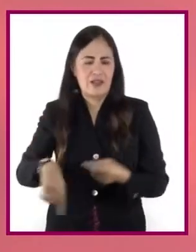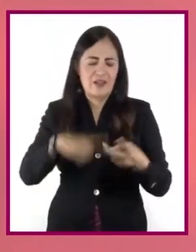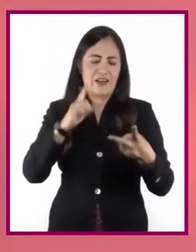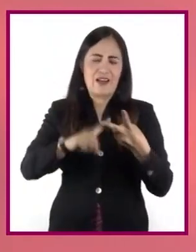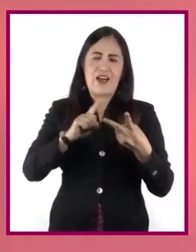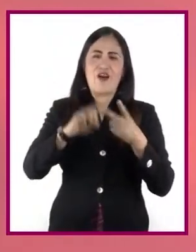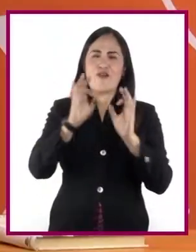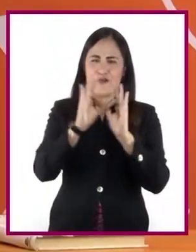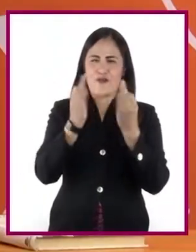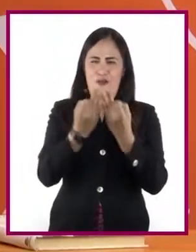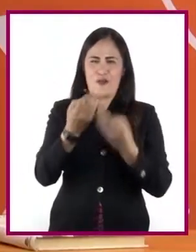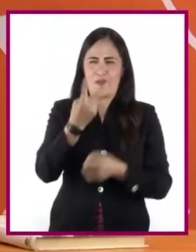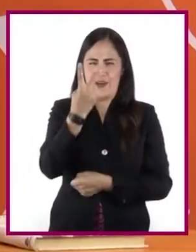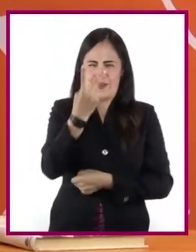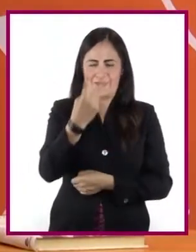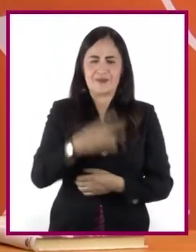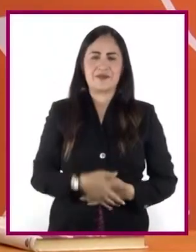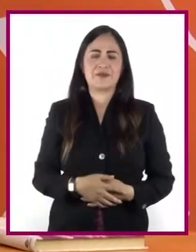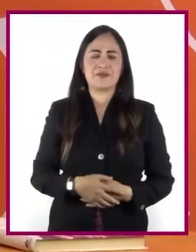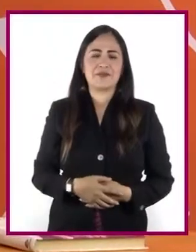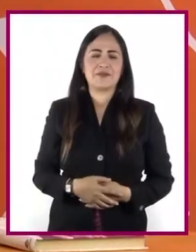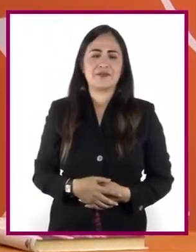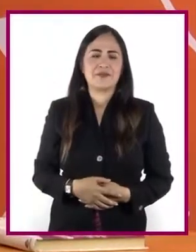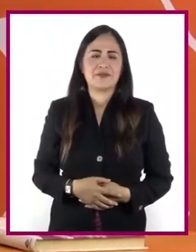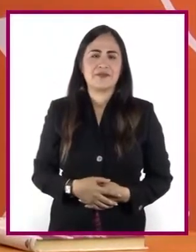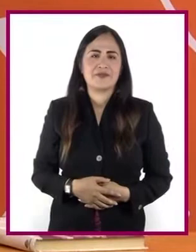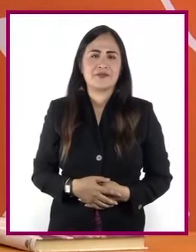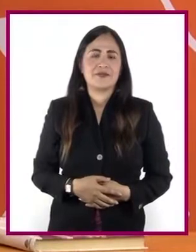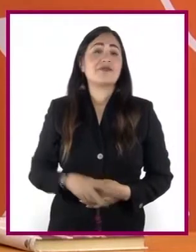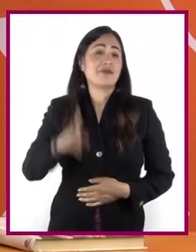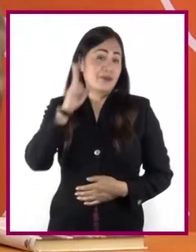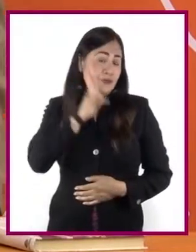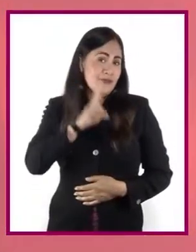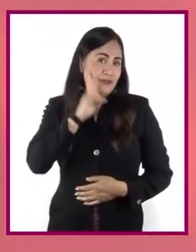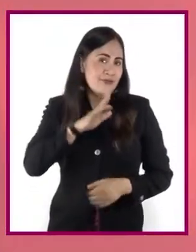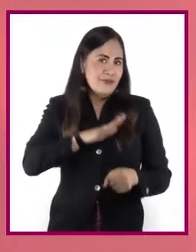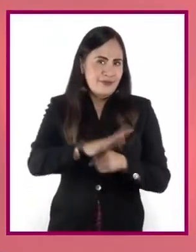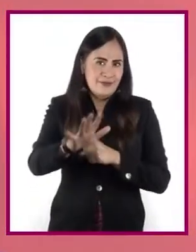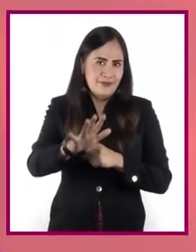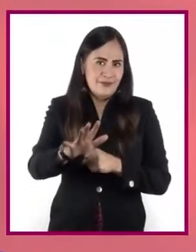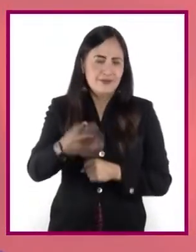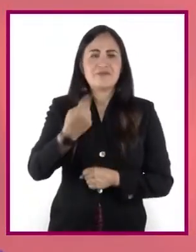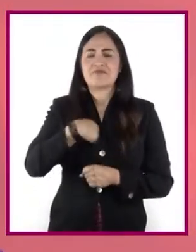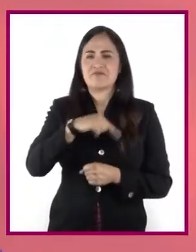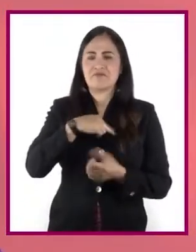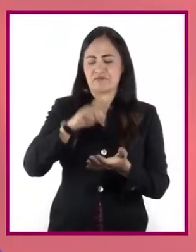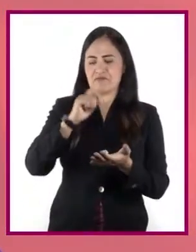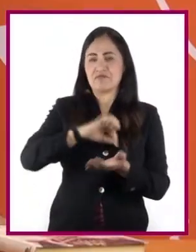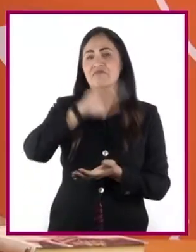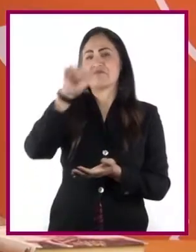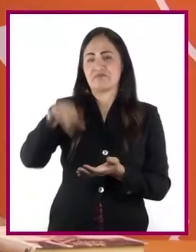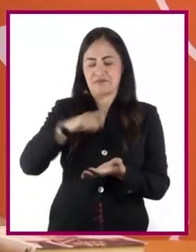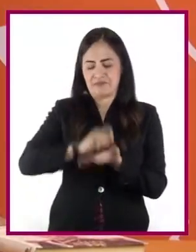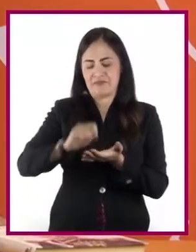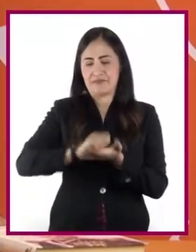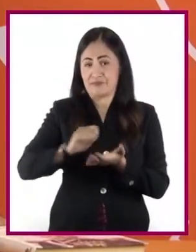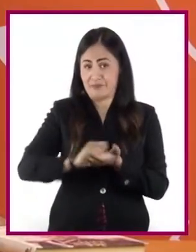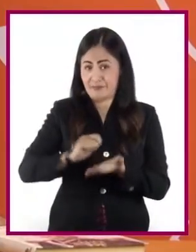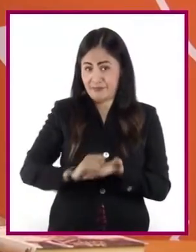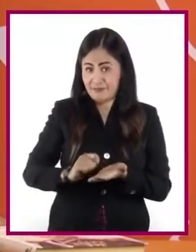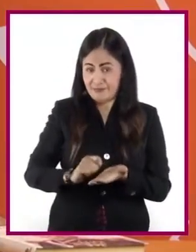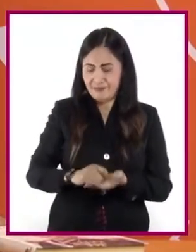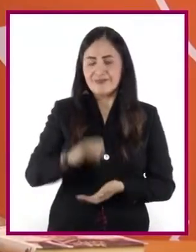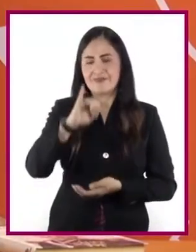segunda opción? ¿Podremos ver cuál es esta y cómo haríamos un borrador, profesor? Claro.